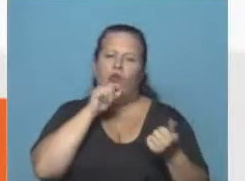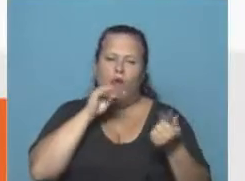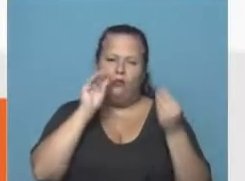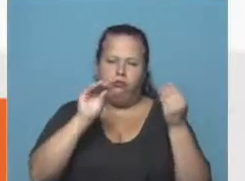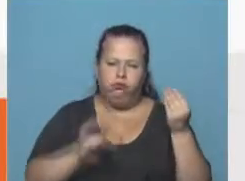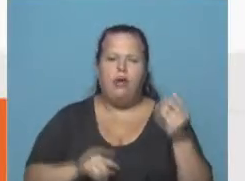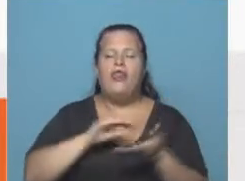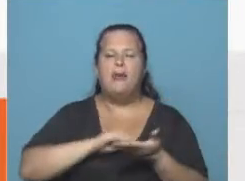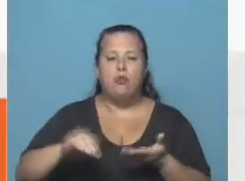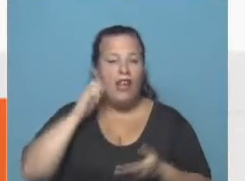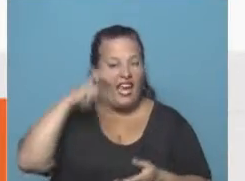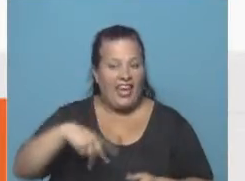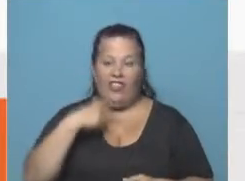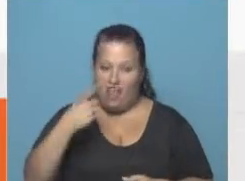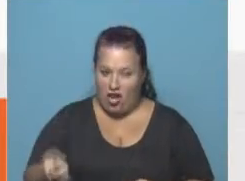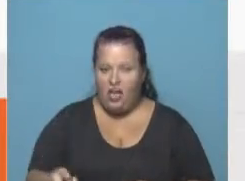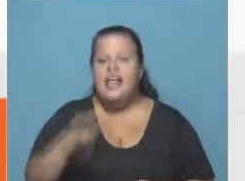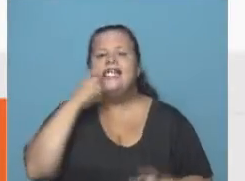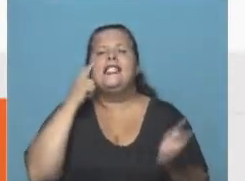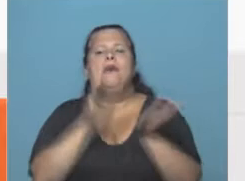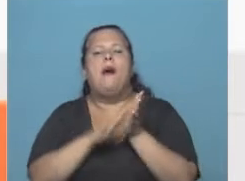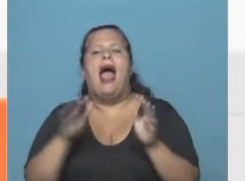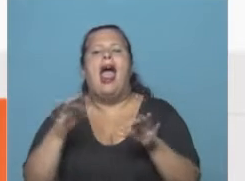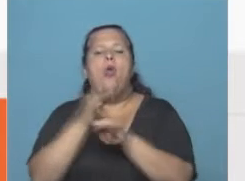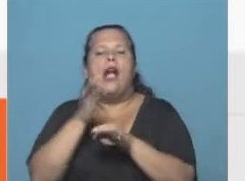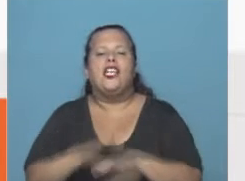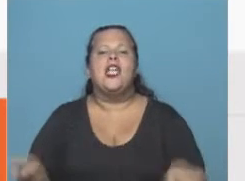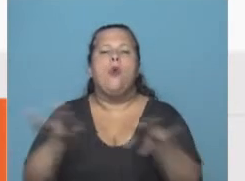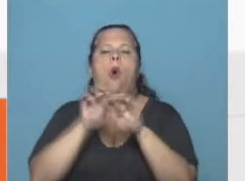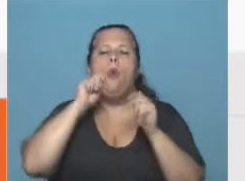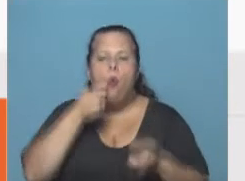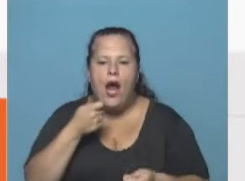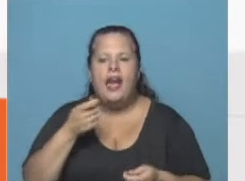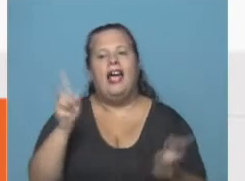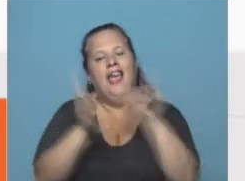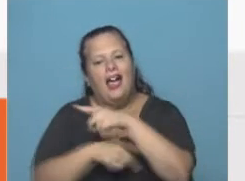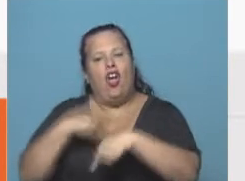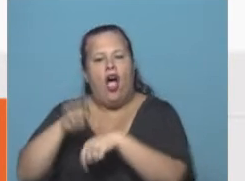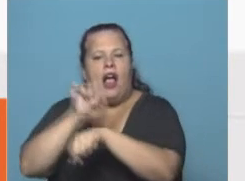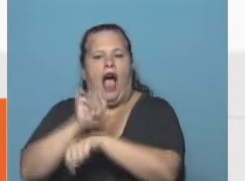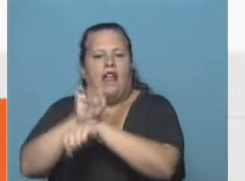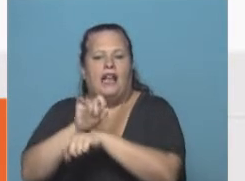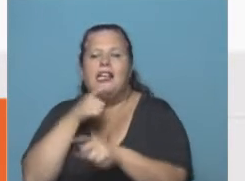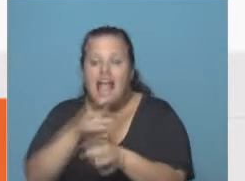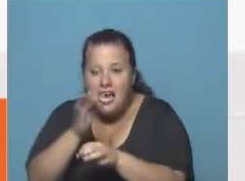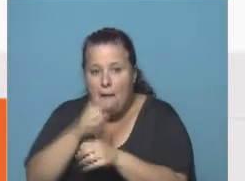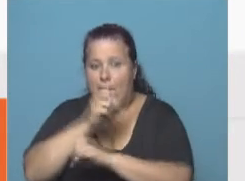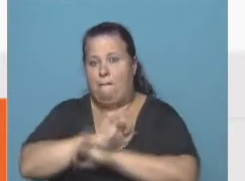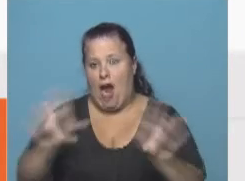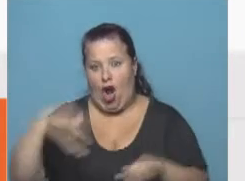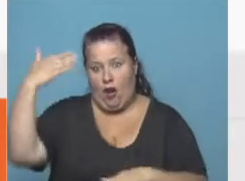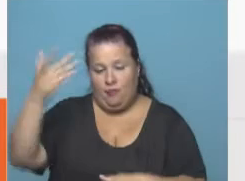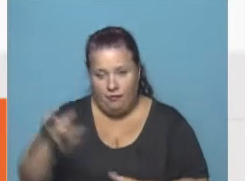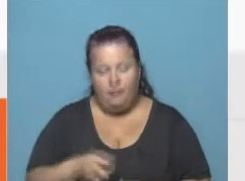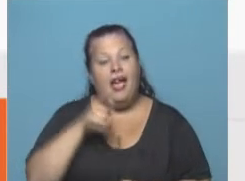la diputada del gen señaló y si prueban con educación igualitaria y de calidad en lugar de seguir con las cárceles que son la academia del delito